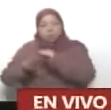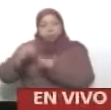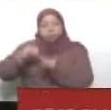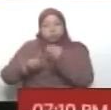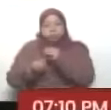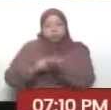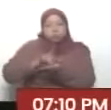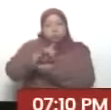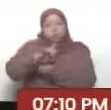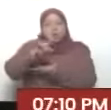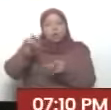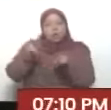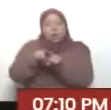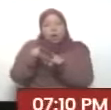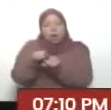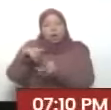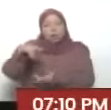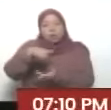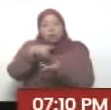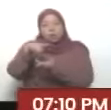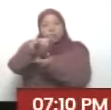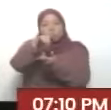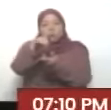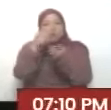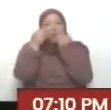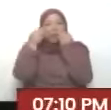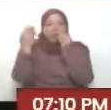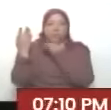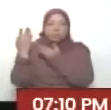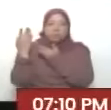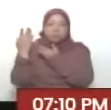Unos drones. Pim, pum, pa.